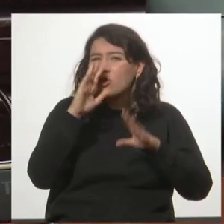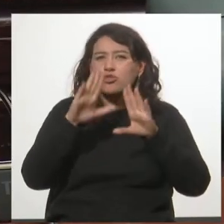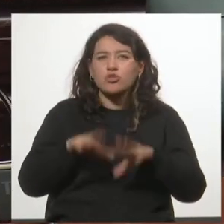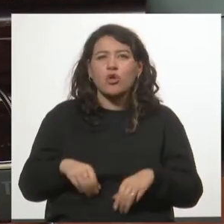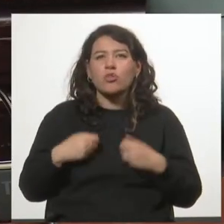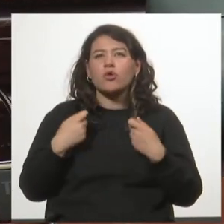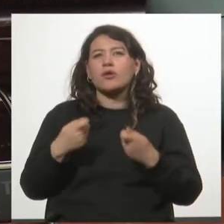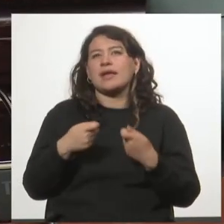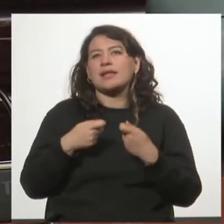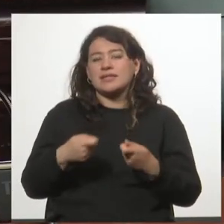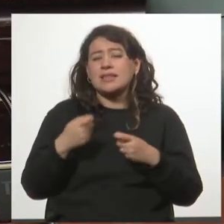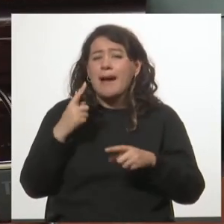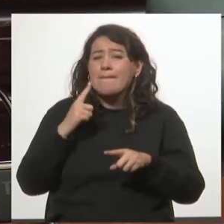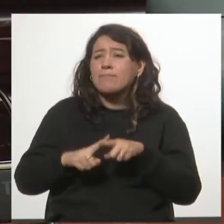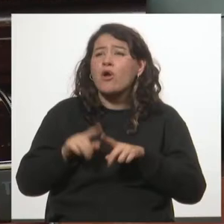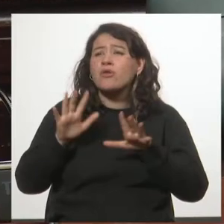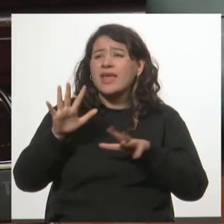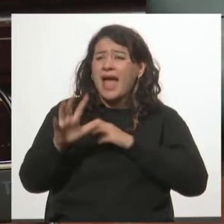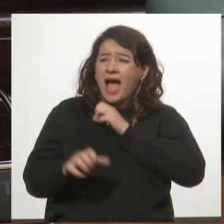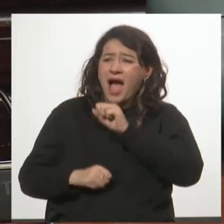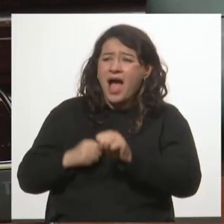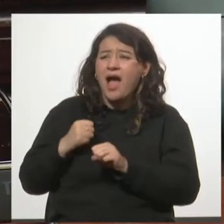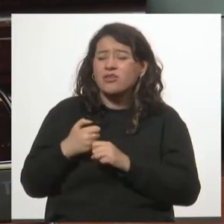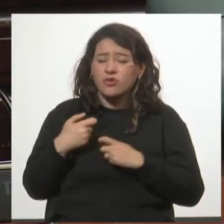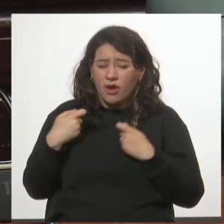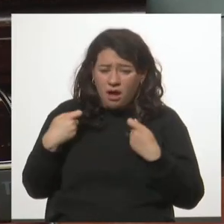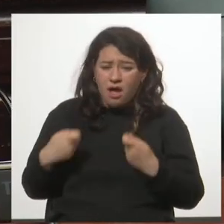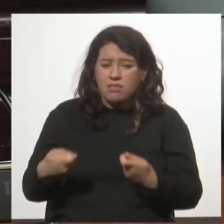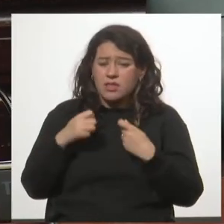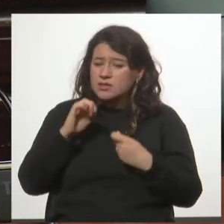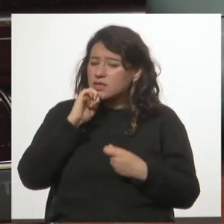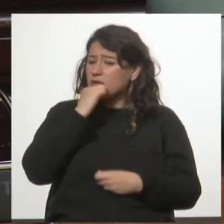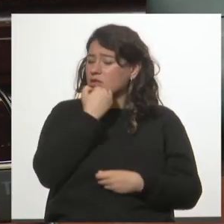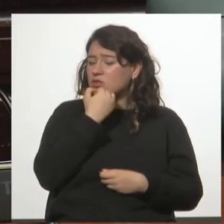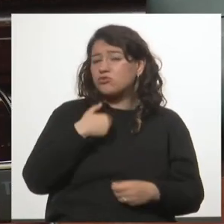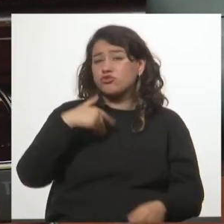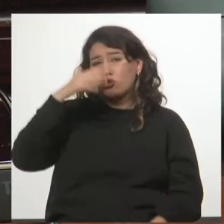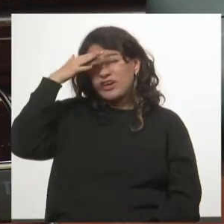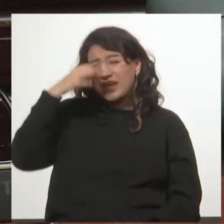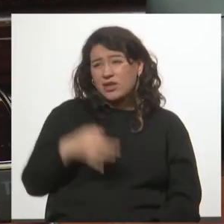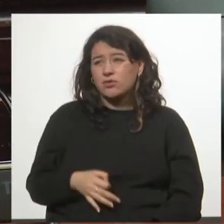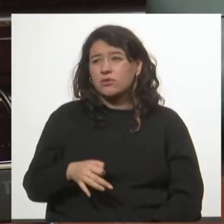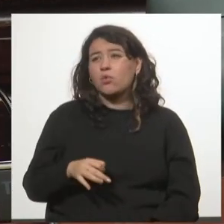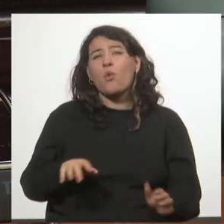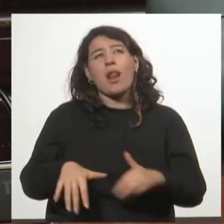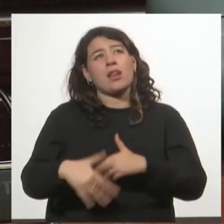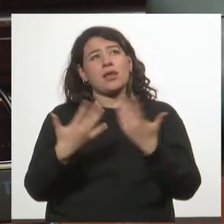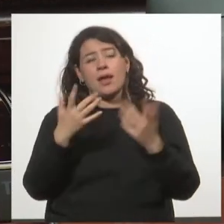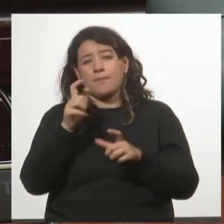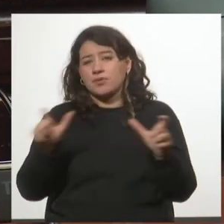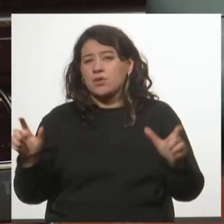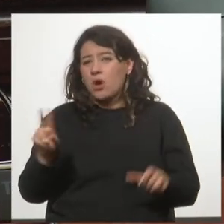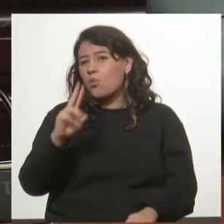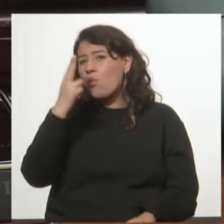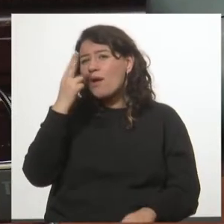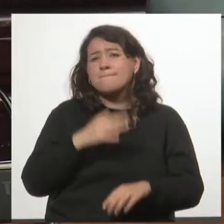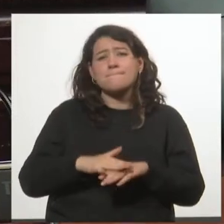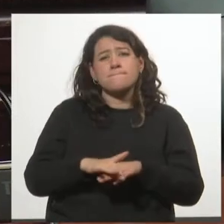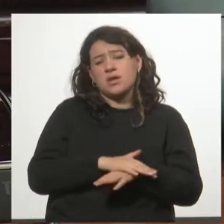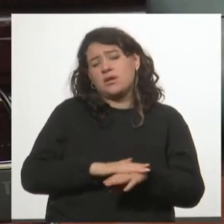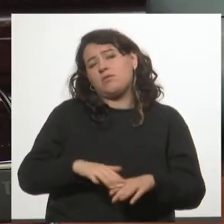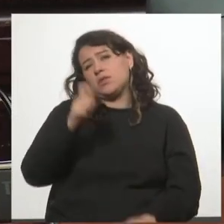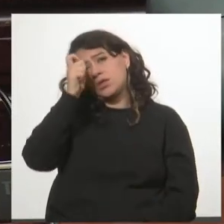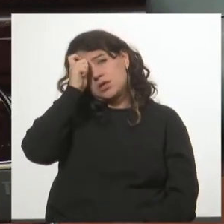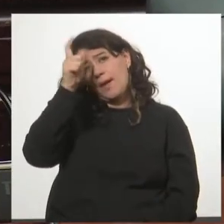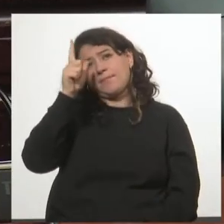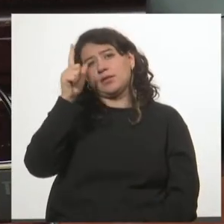por diez años y algo que yo creo que cualquier uruguayo con un mínimo de capacidad